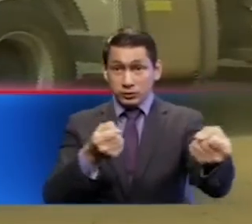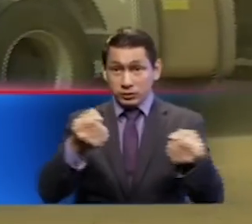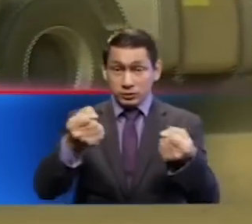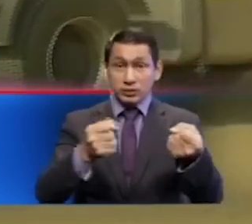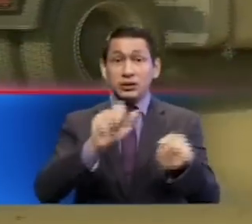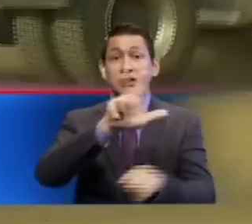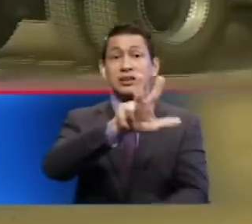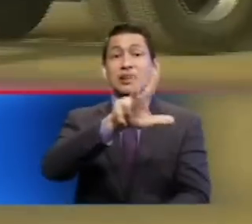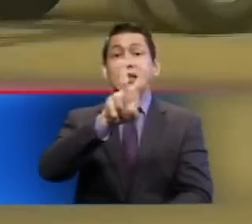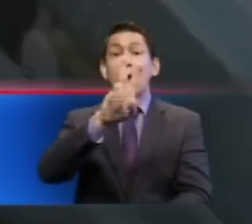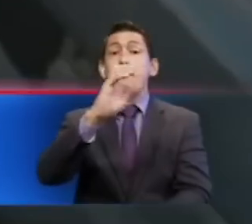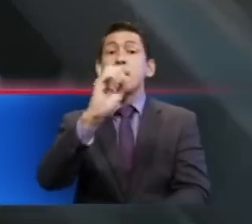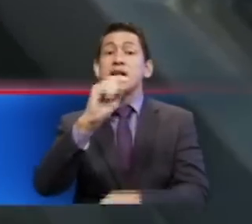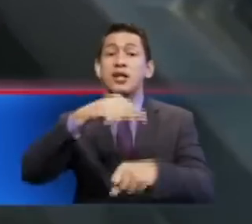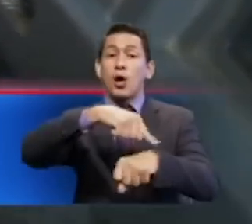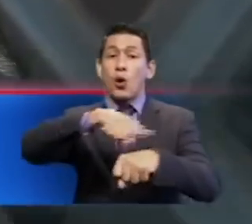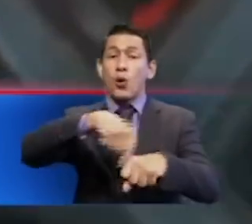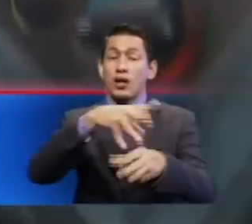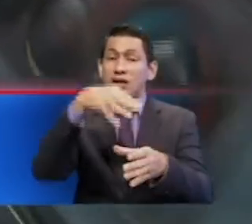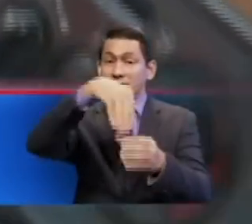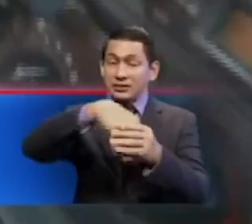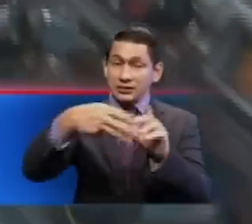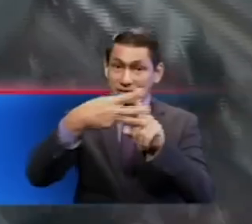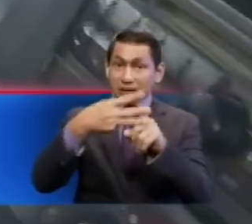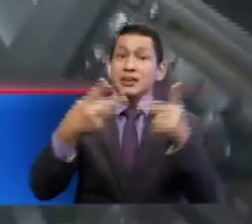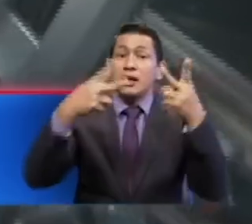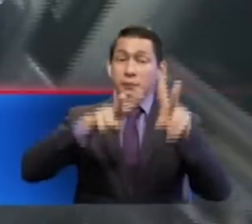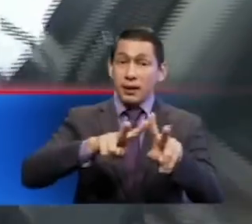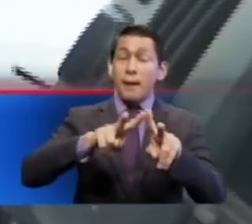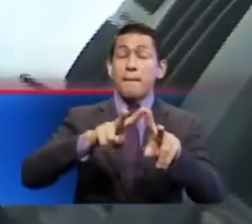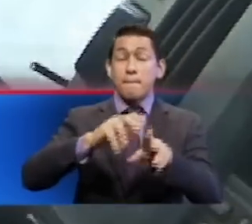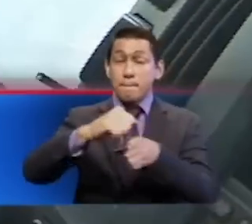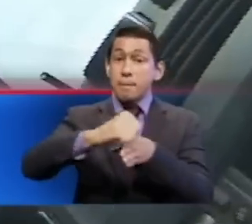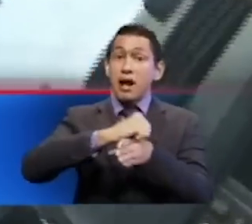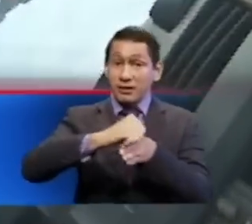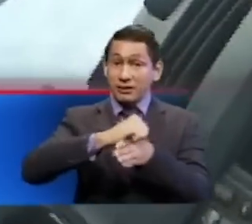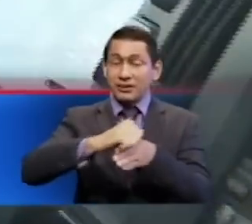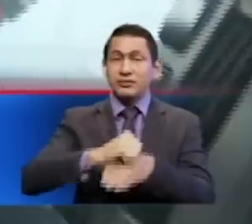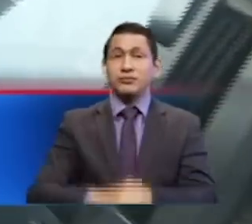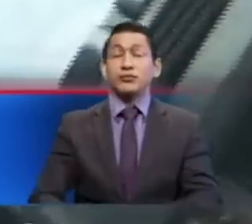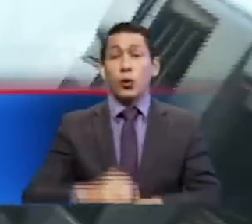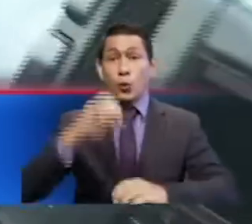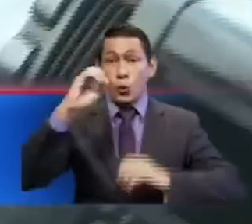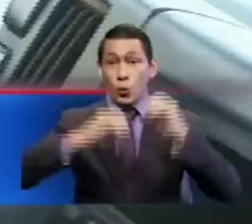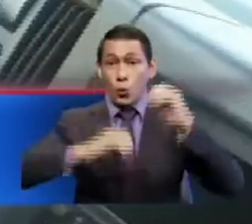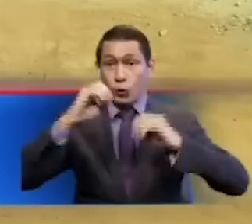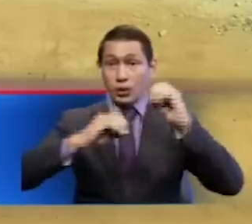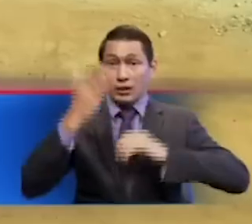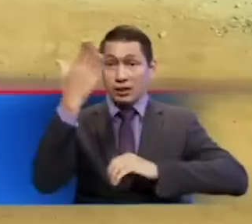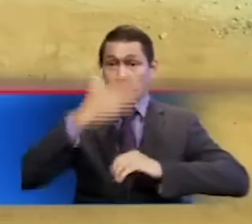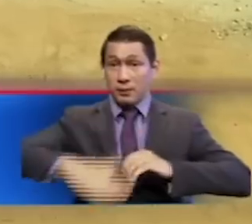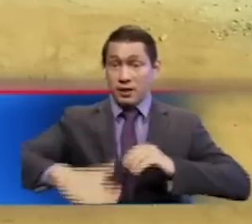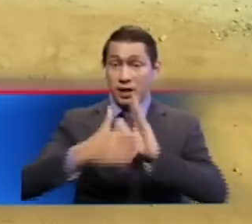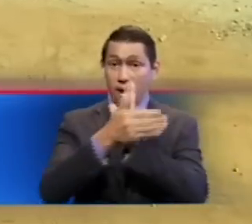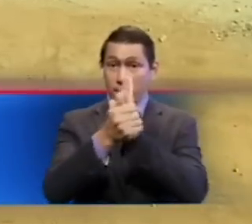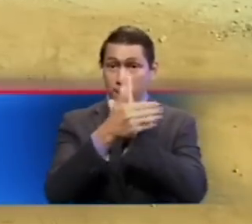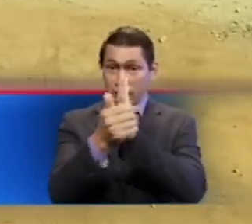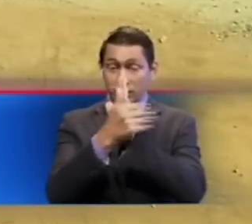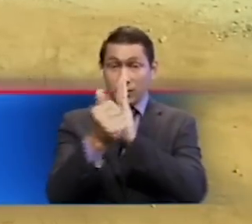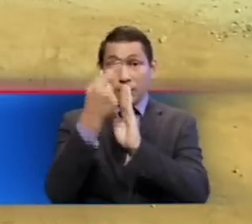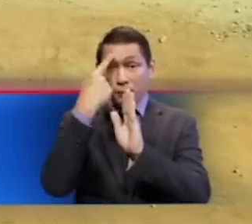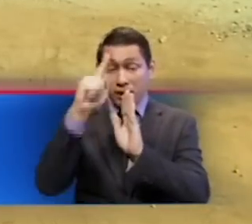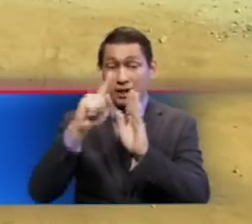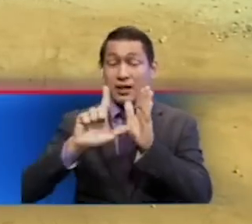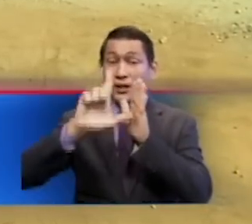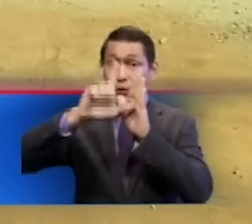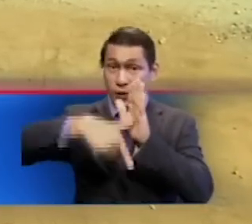horas de clases teórica online y 80 horas de prácticas. Y aspiramos que ya en octubre finalicen la formación para posteriormente ya arrancar con el